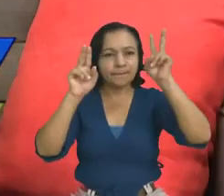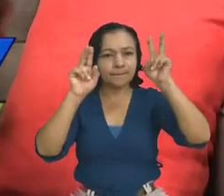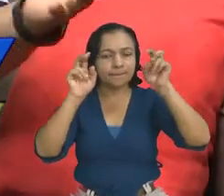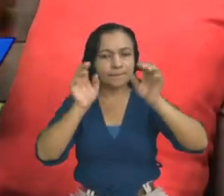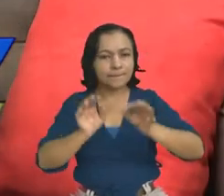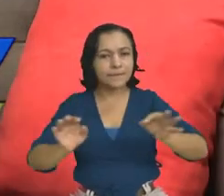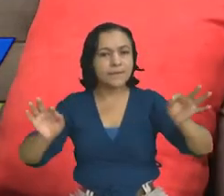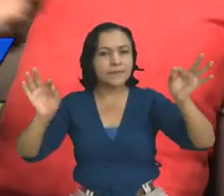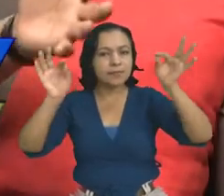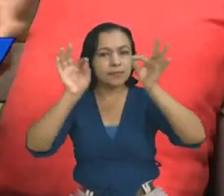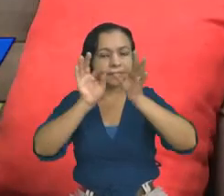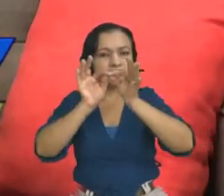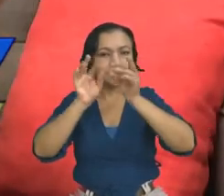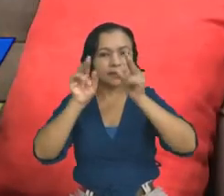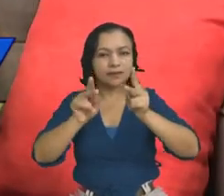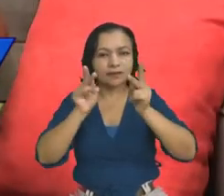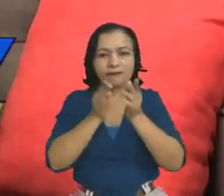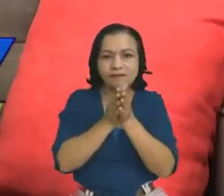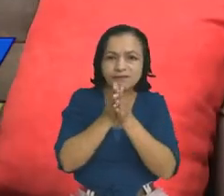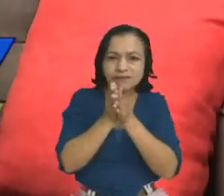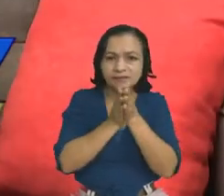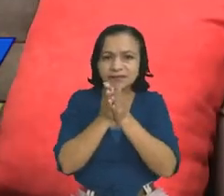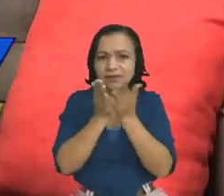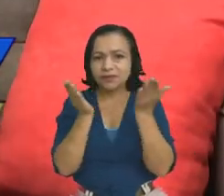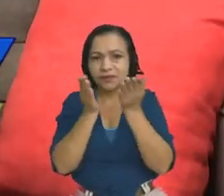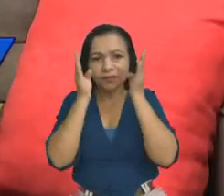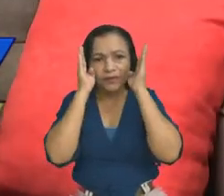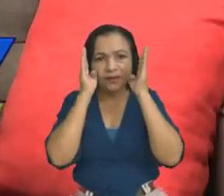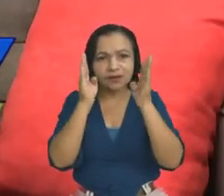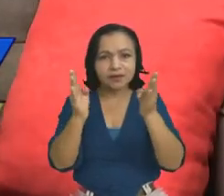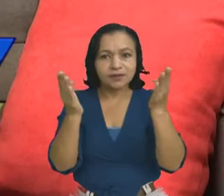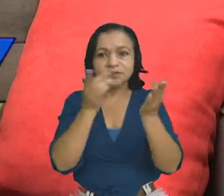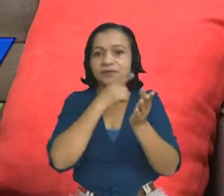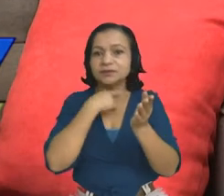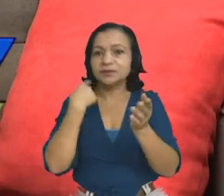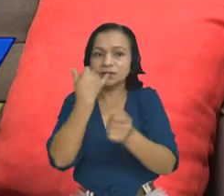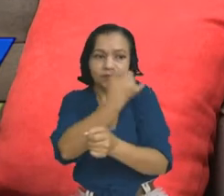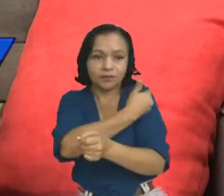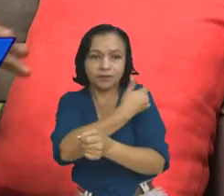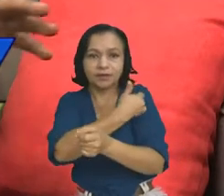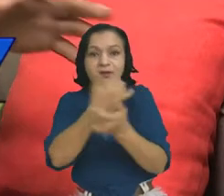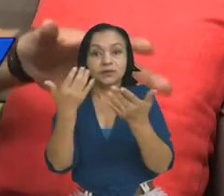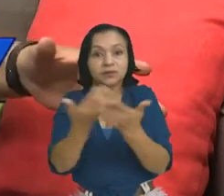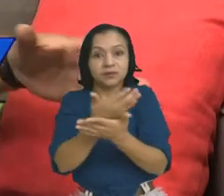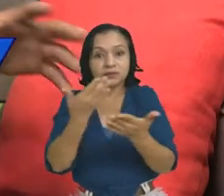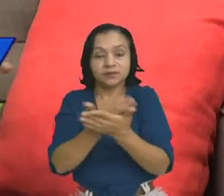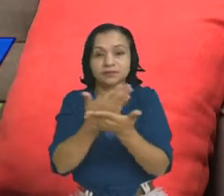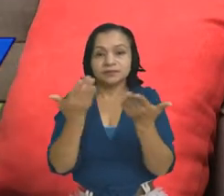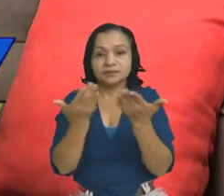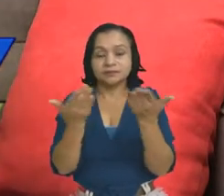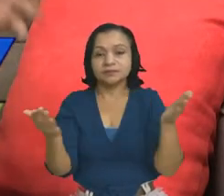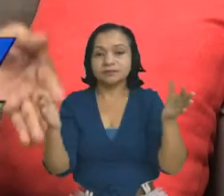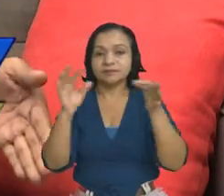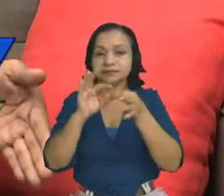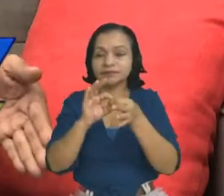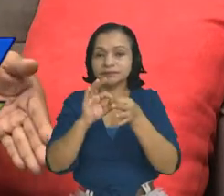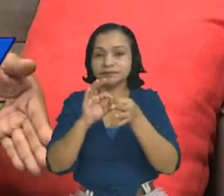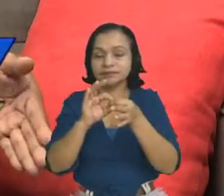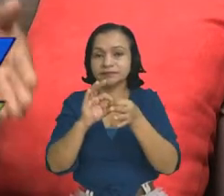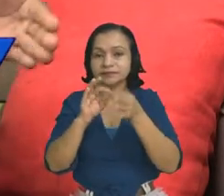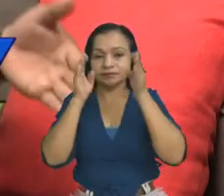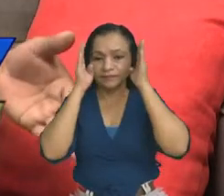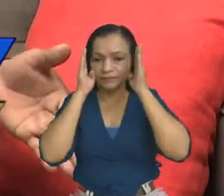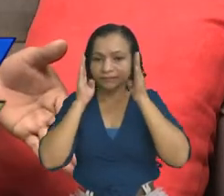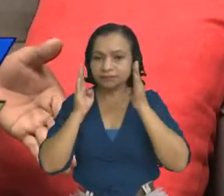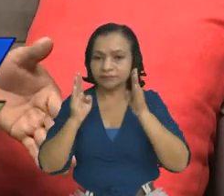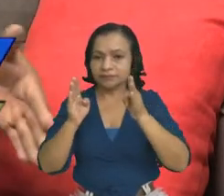para nuestra audiencia, estará ahora mismo ya atenta, ¿no?, sobre esta realidad. Le consulto en paralelo, ¿esto no va a parar la atención que